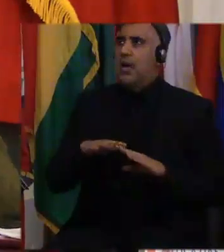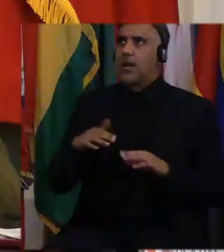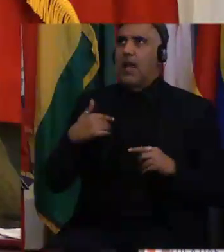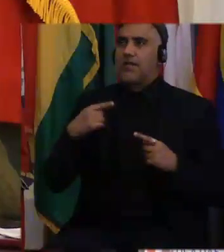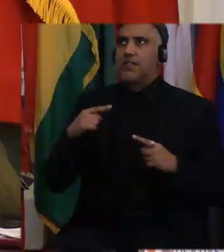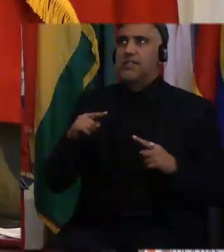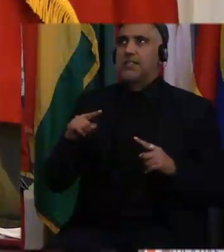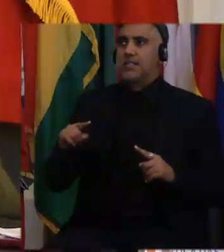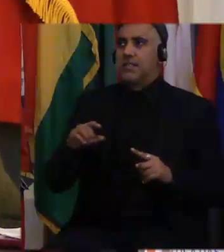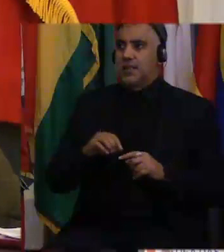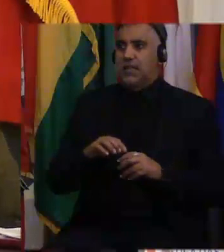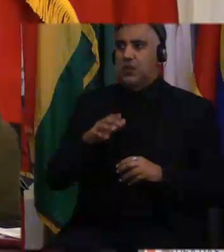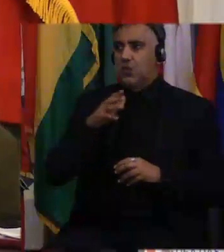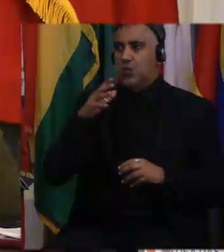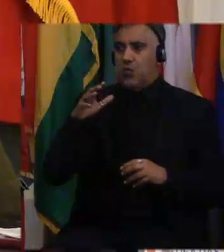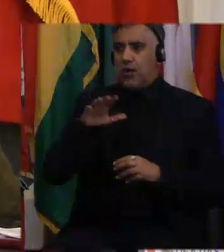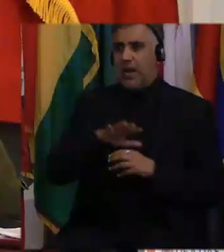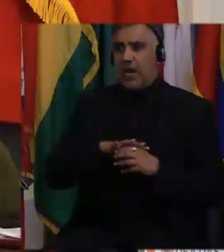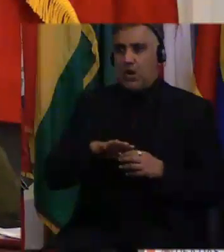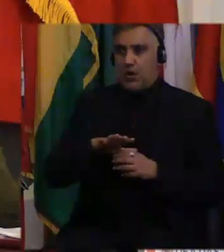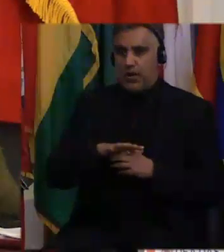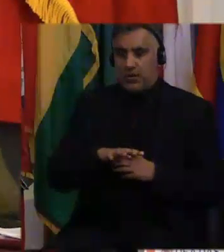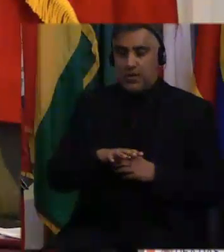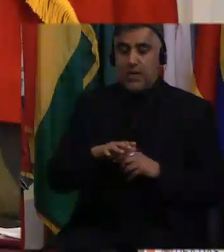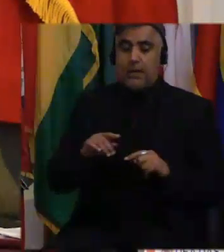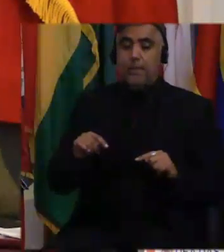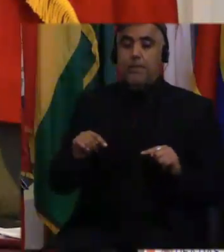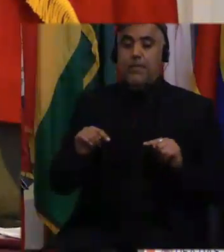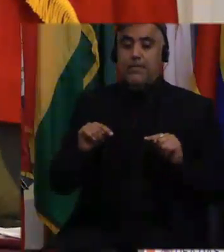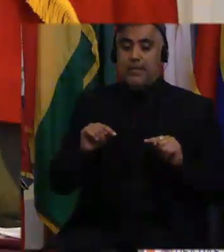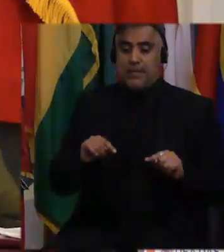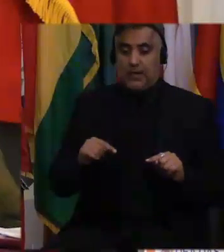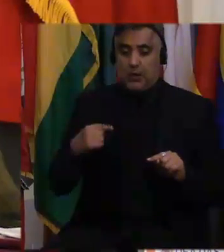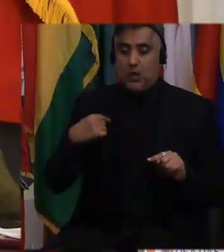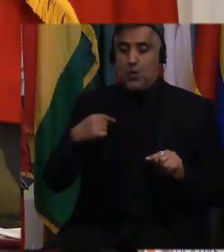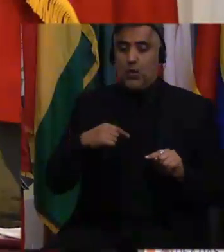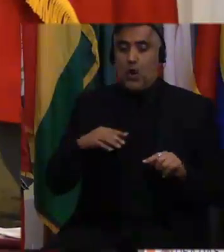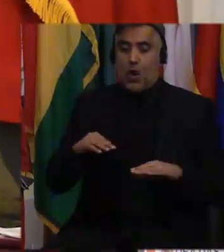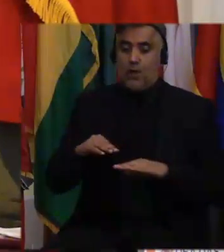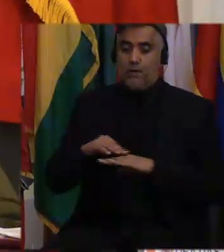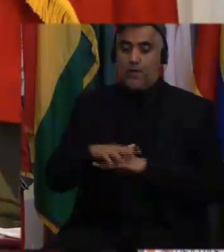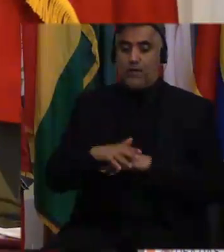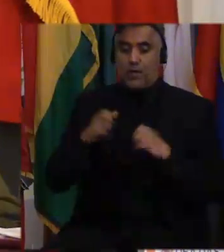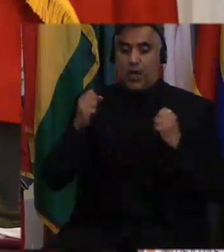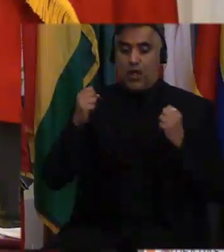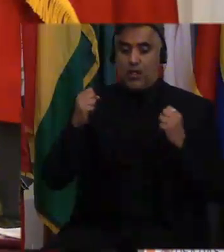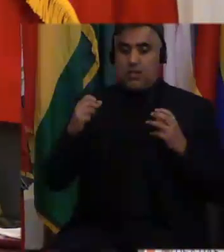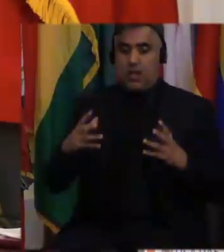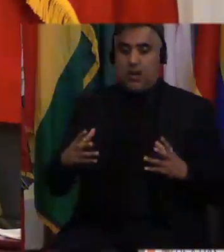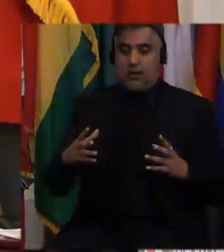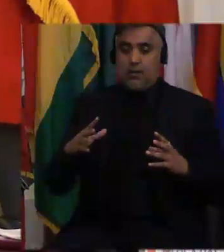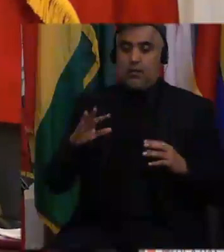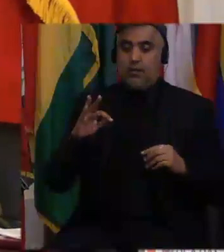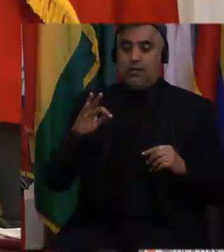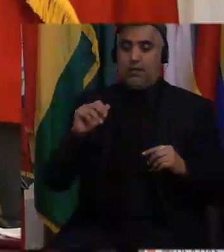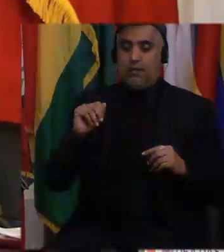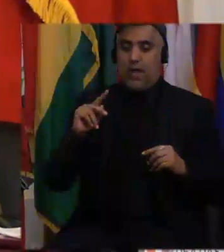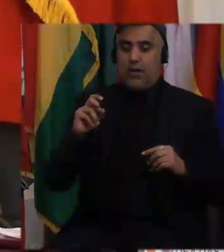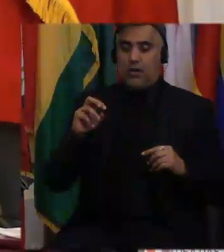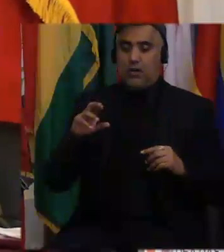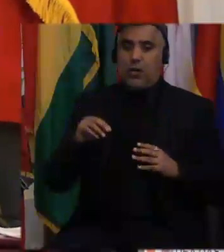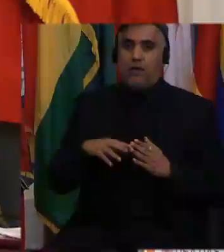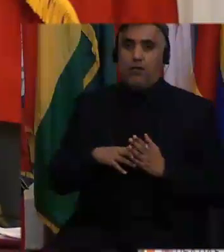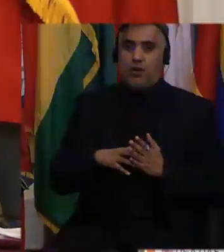estamos intersectando muchos factores de vulnerabilidad frente a la violencia, no solo el hecho de ser mujer, estamos